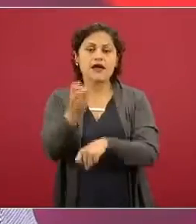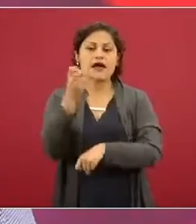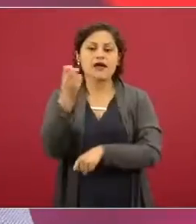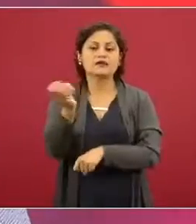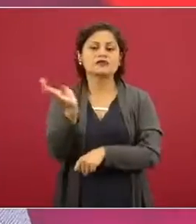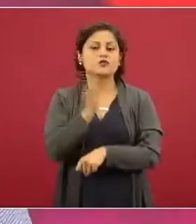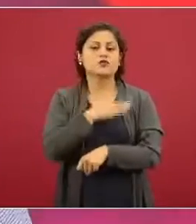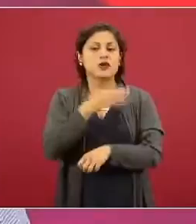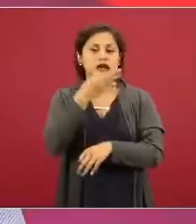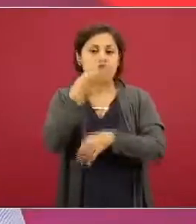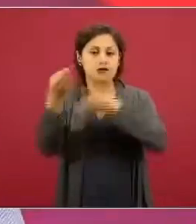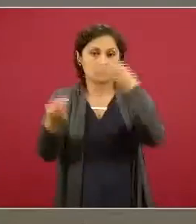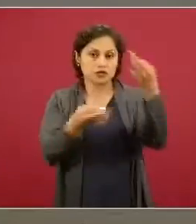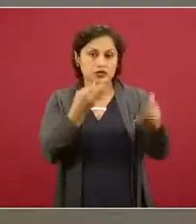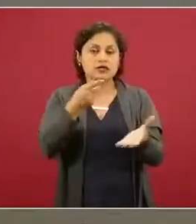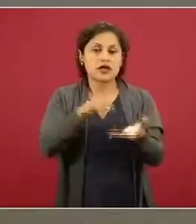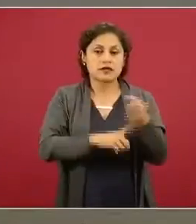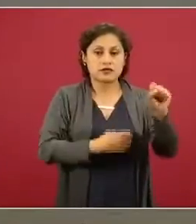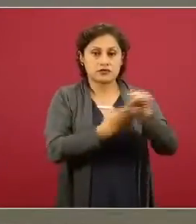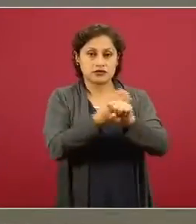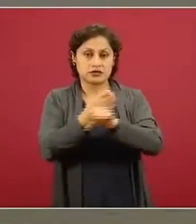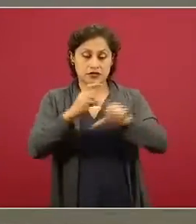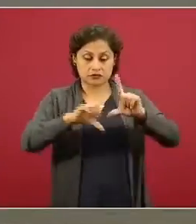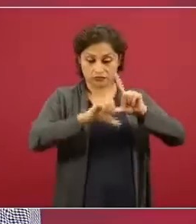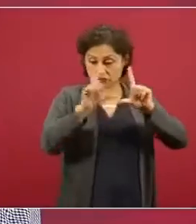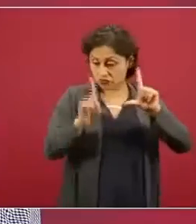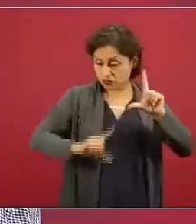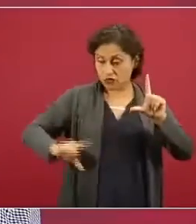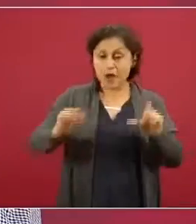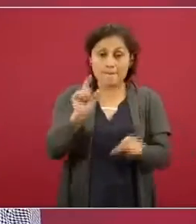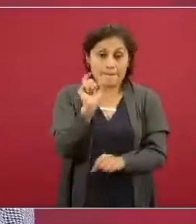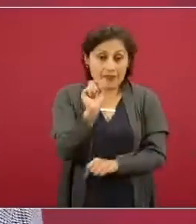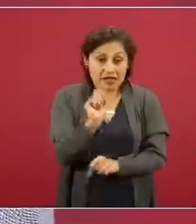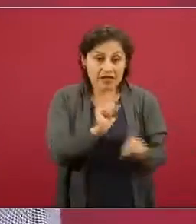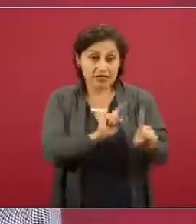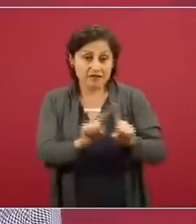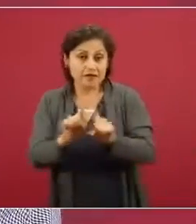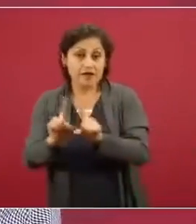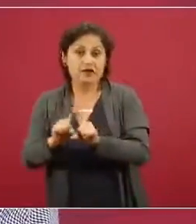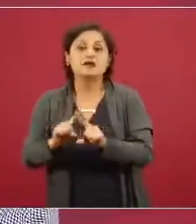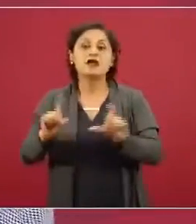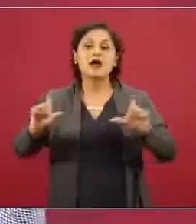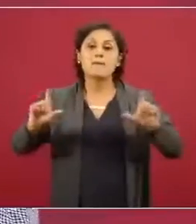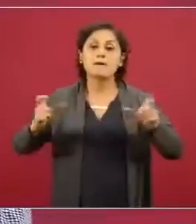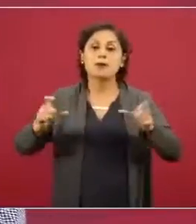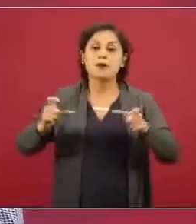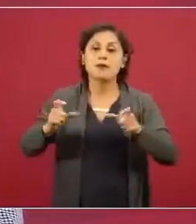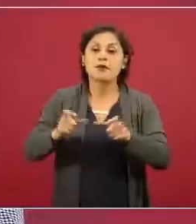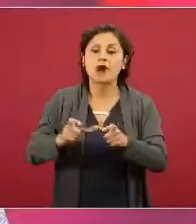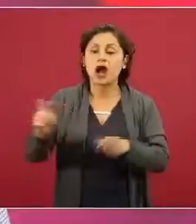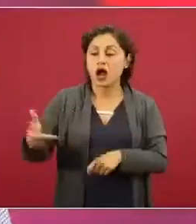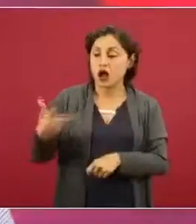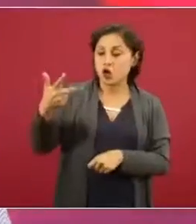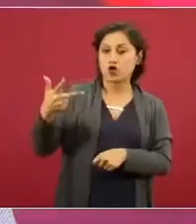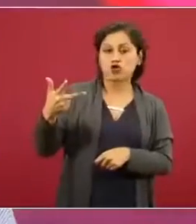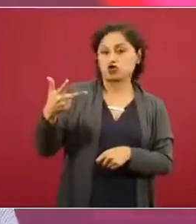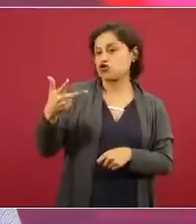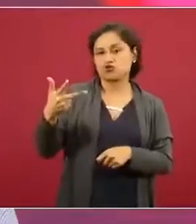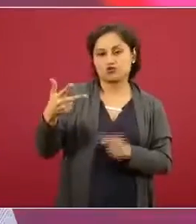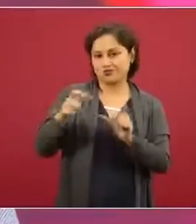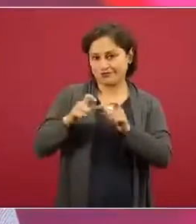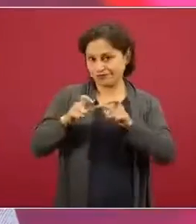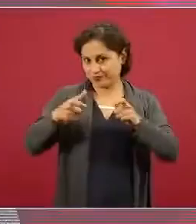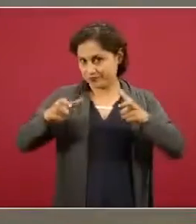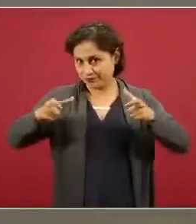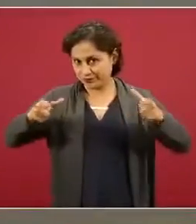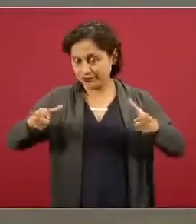hay buenas noticias en varios estados. Tenemos 20 entidades federativas que siguen en descenso, ¿no? Hay 8 que no, hay 4 que están en estable. Entonces, fijémonos